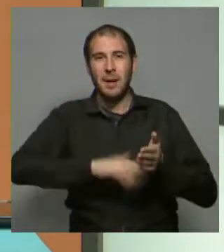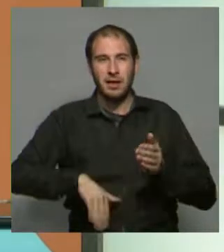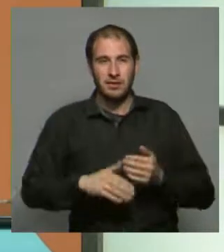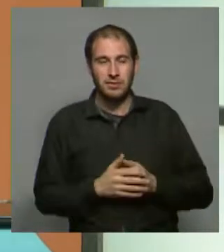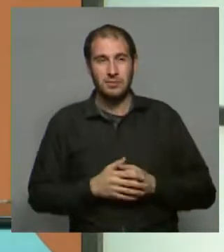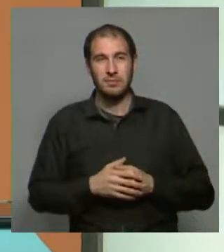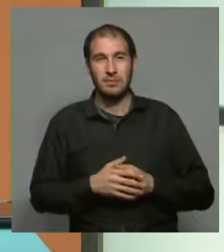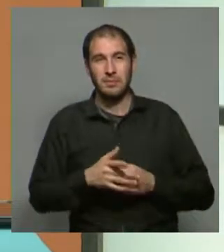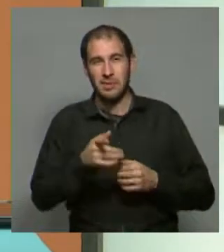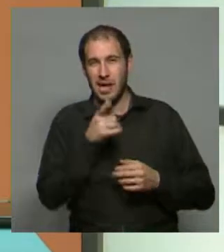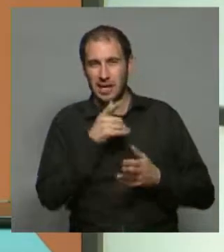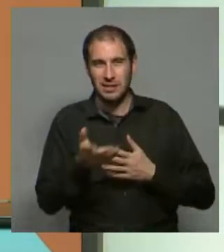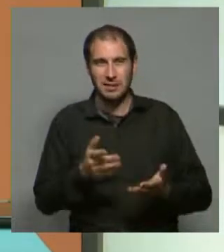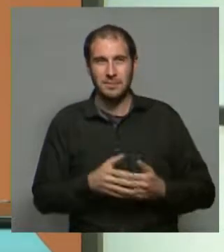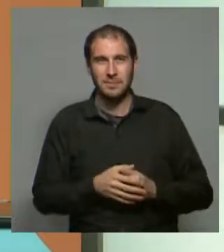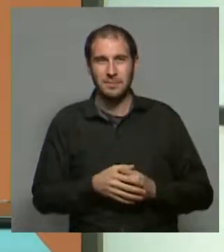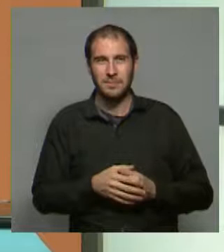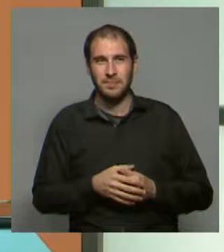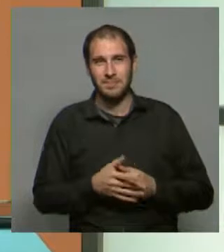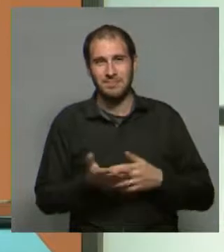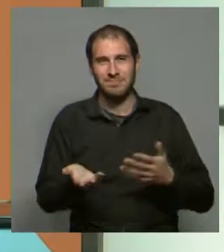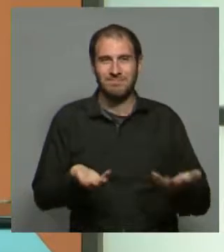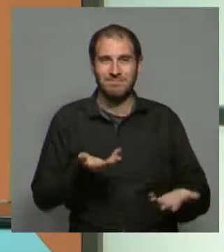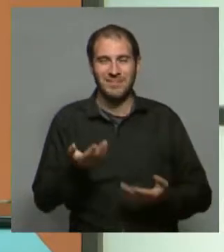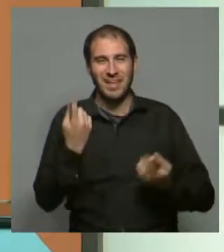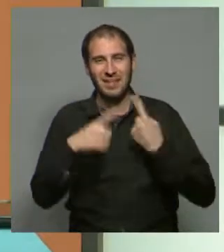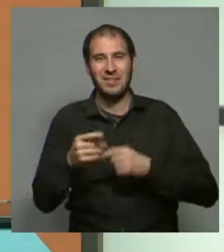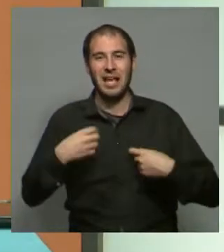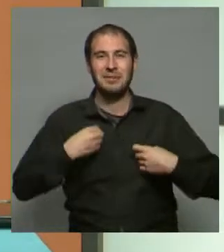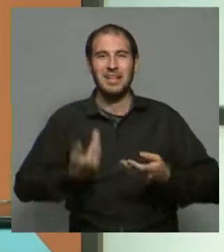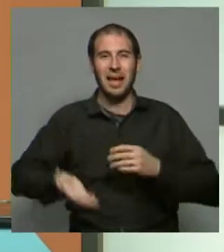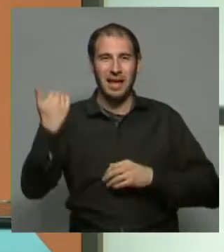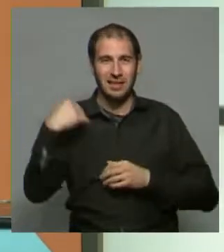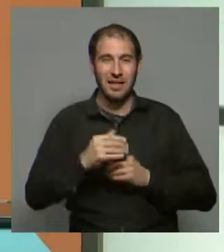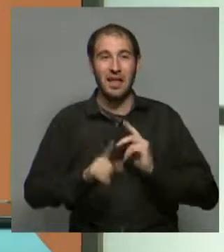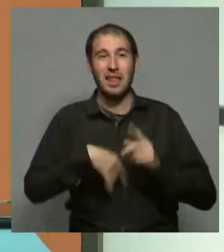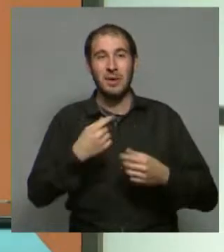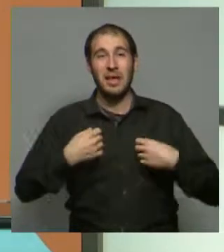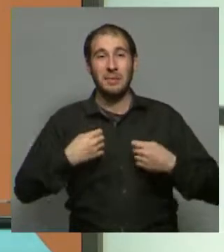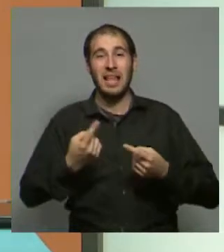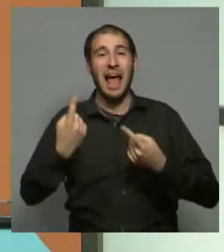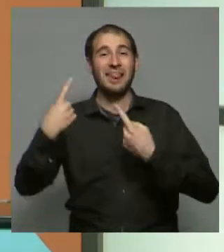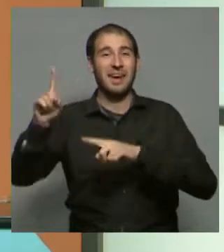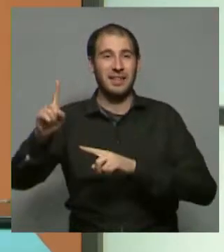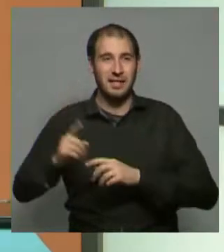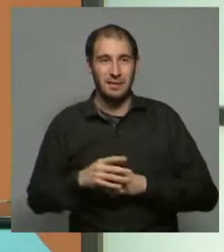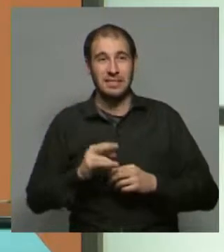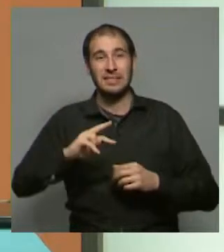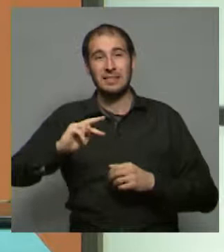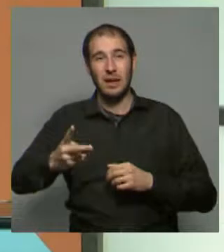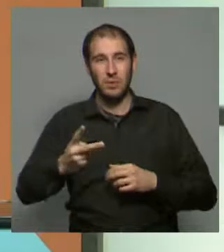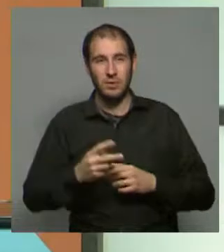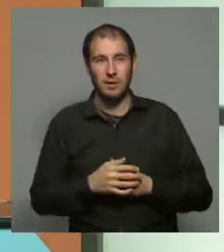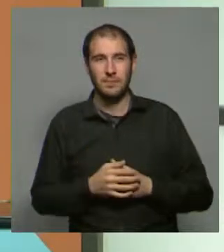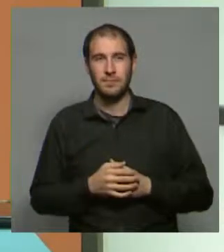que generan alguna, si se quiere, diferencia con la camiseta anterior. Después está la camiseta alternativa, la segunda de las